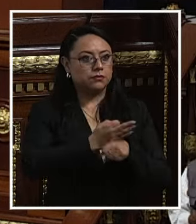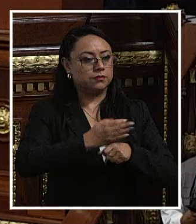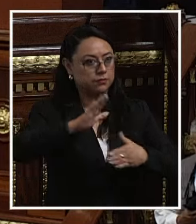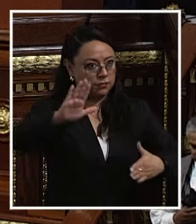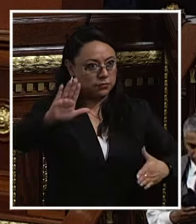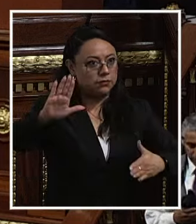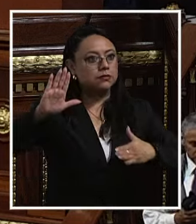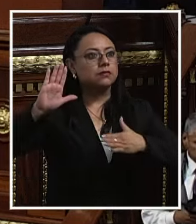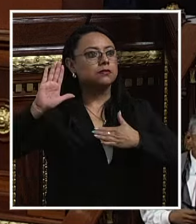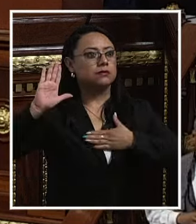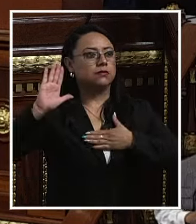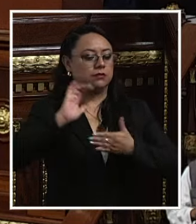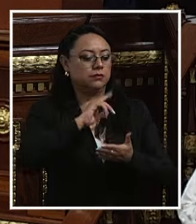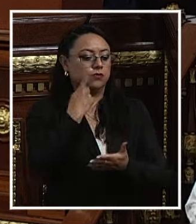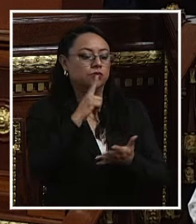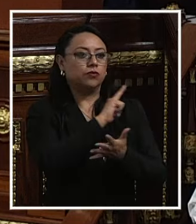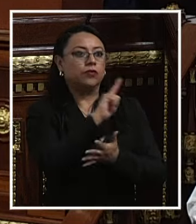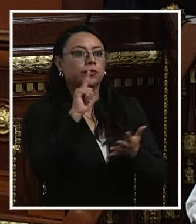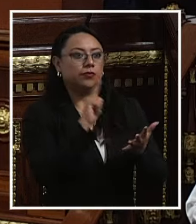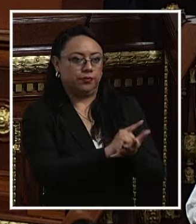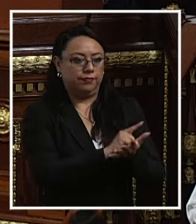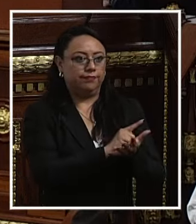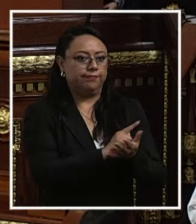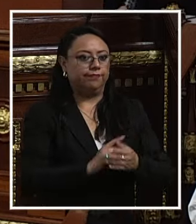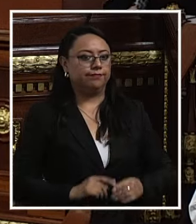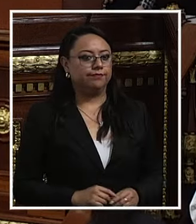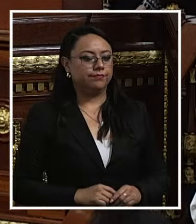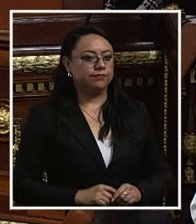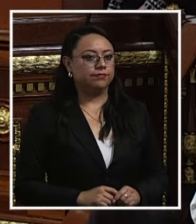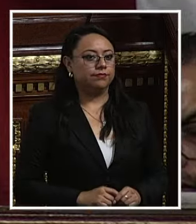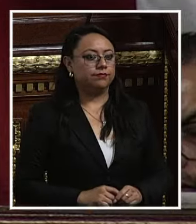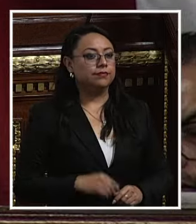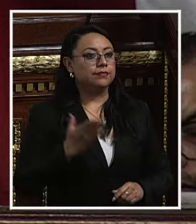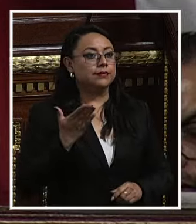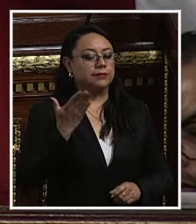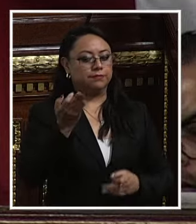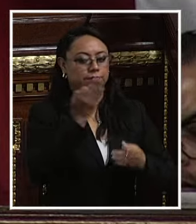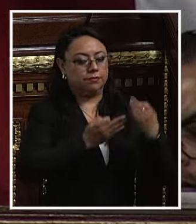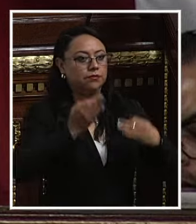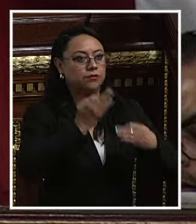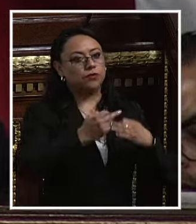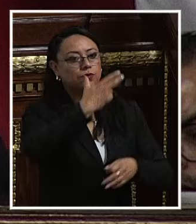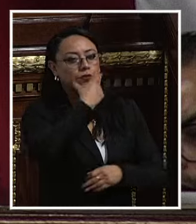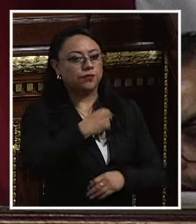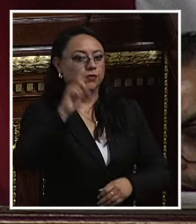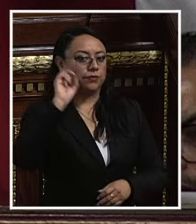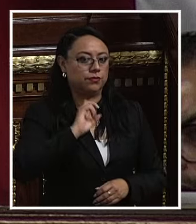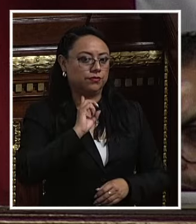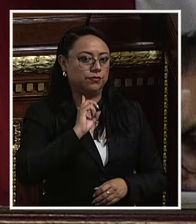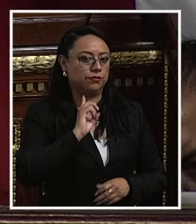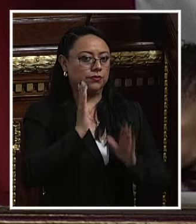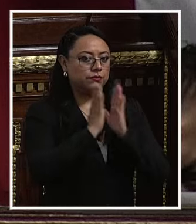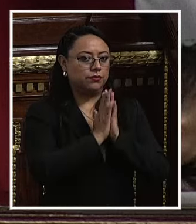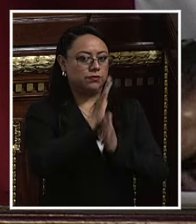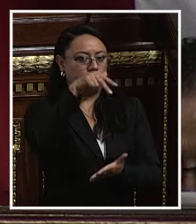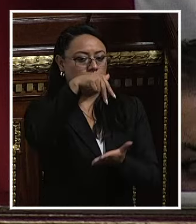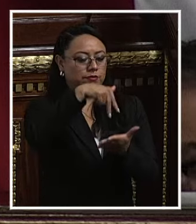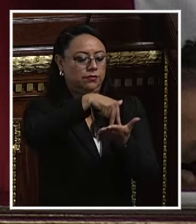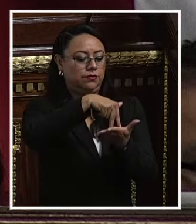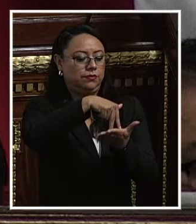protesta de ley correspondiente. Se solicita a todas y todos los presentes ponerse de pie.